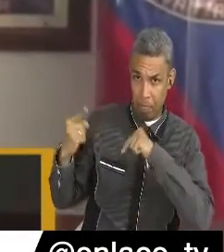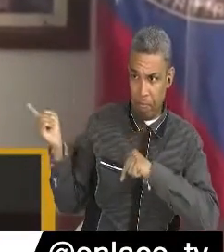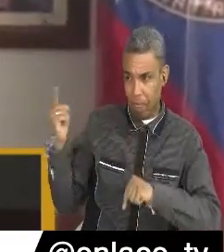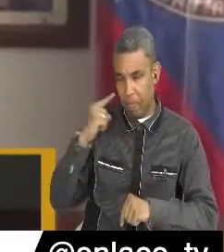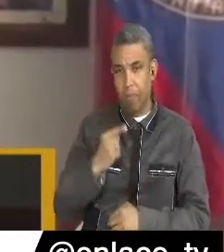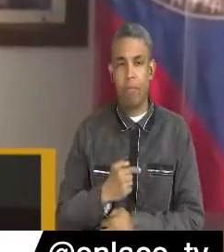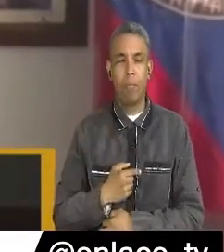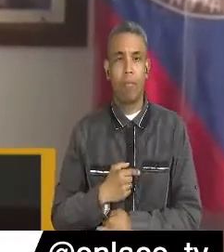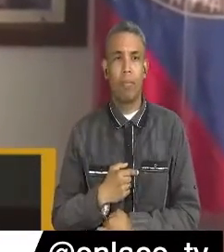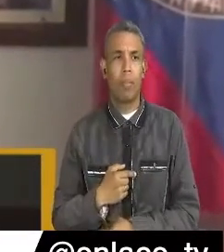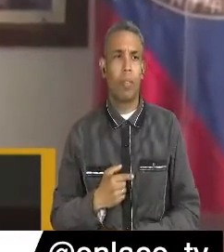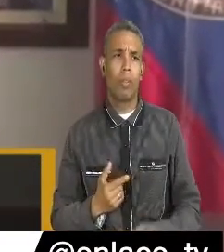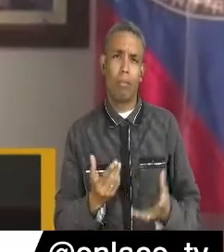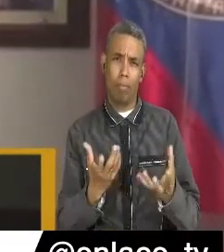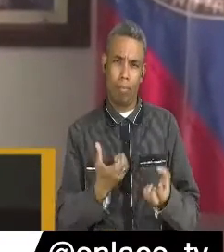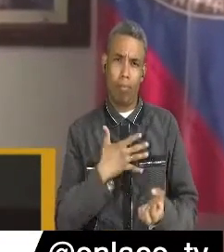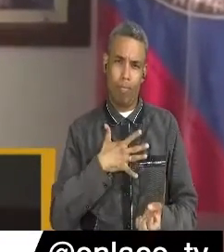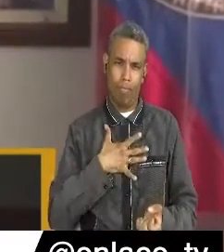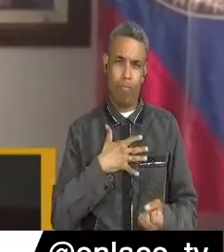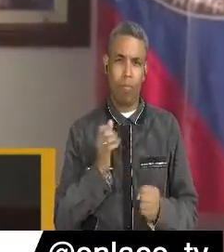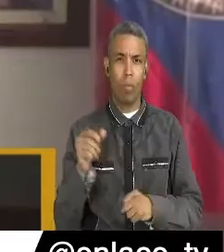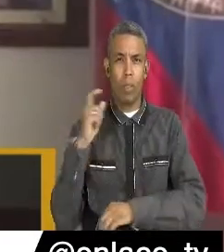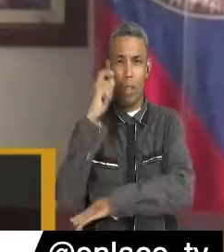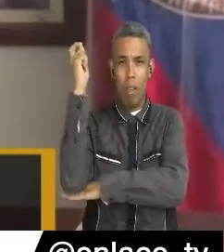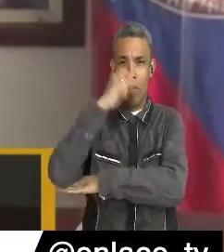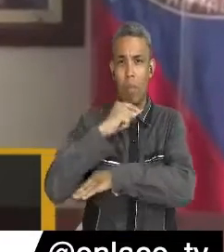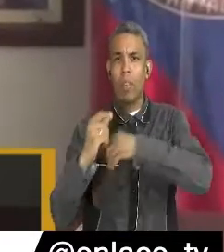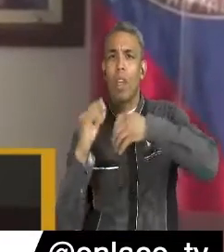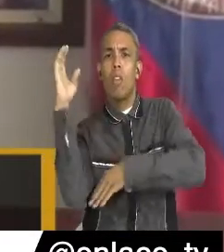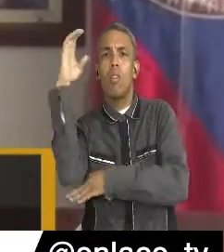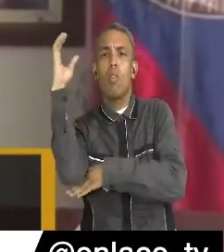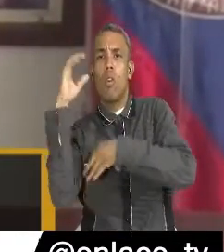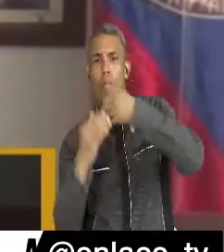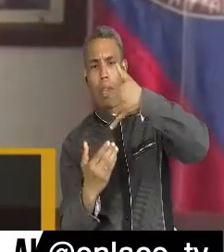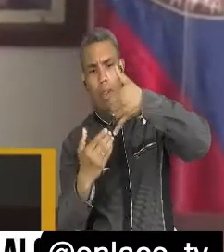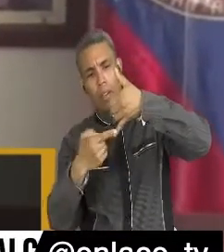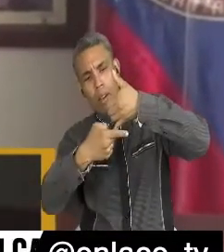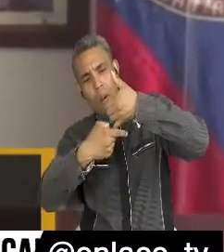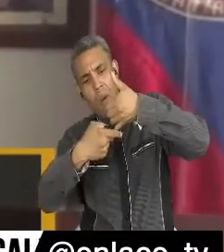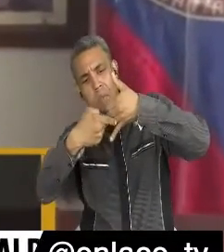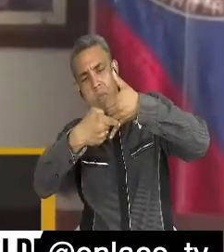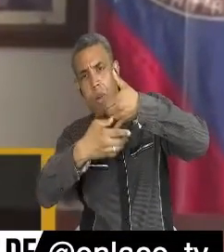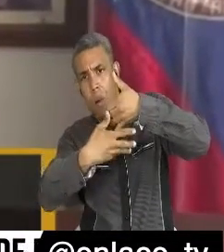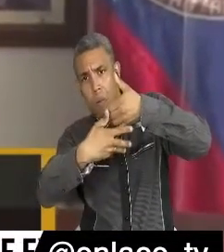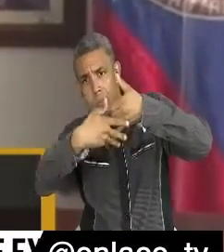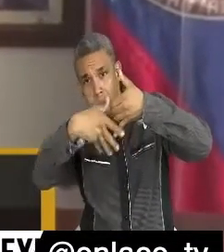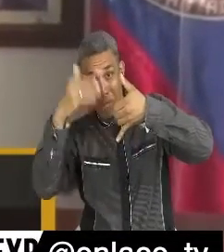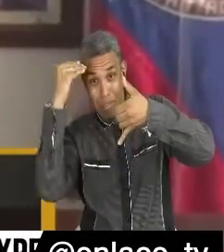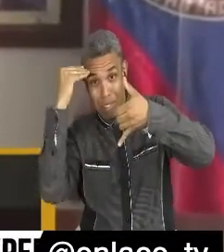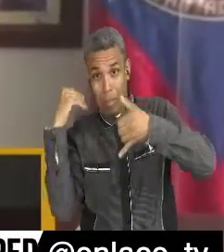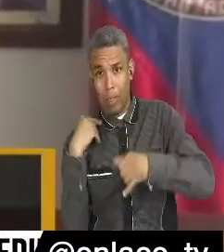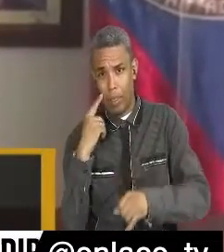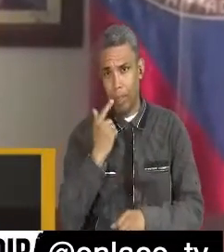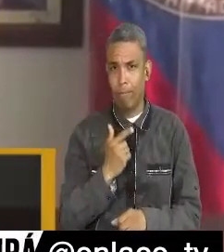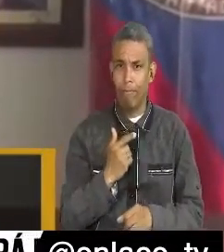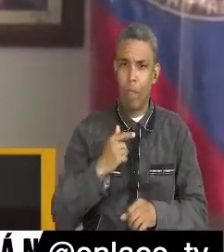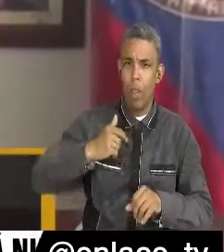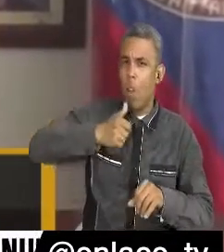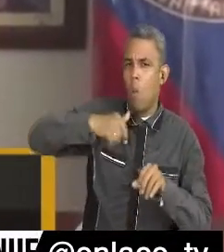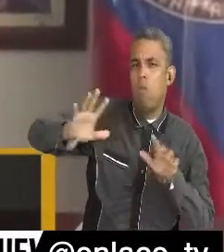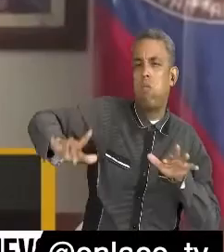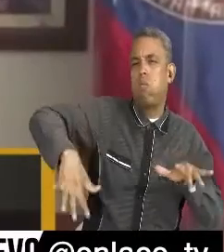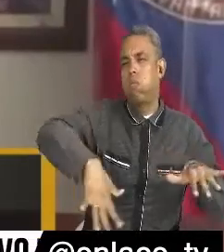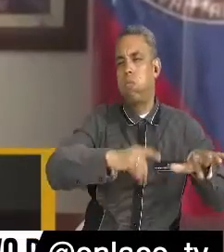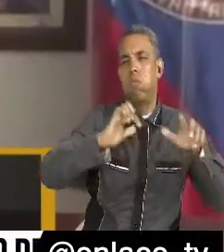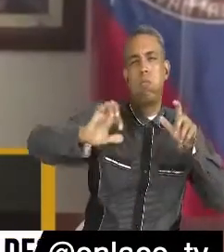corazón con la tragedia ocurrida en Mocoa. La Armada Nacional va a destinar el día martes y